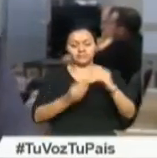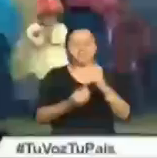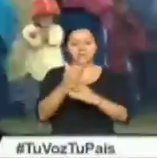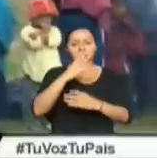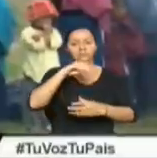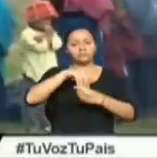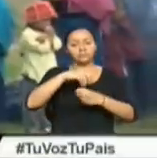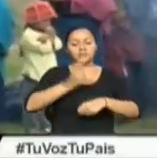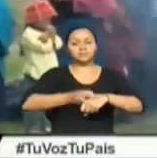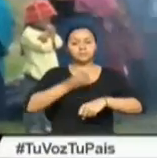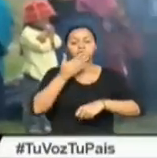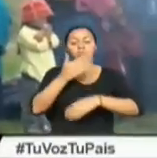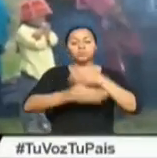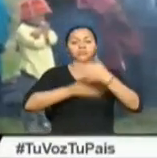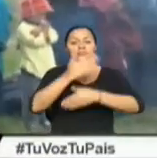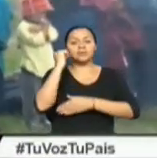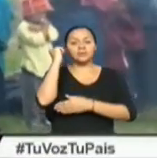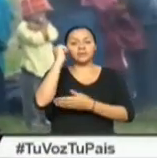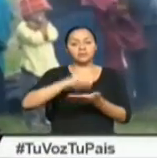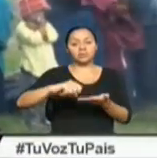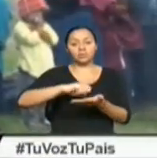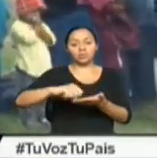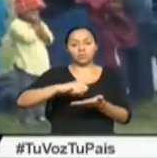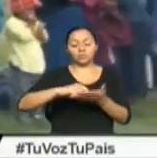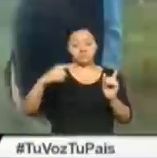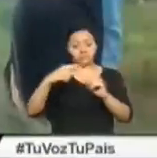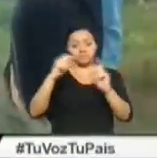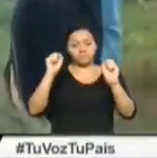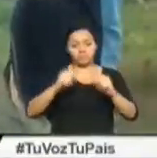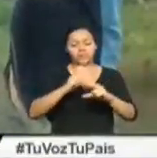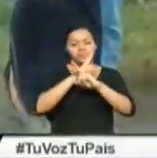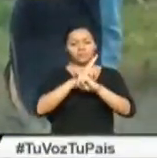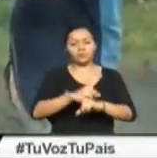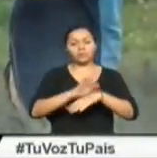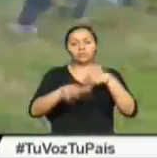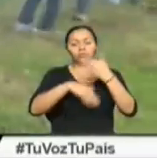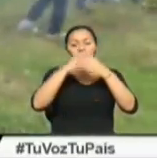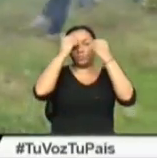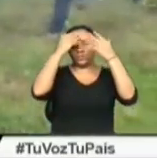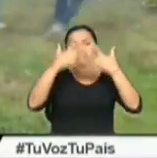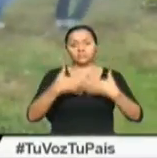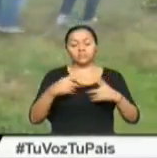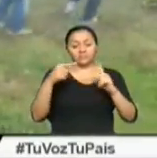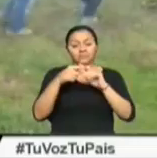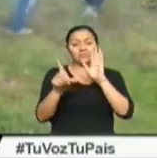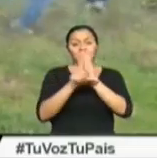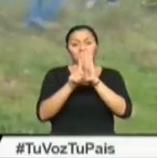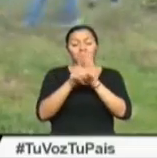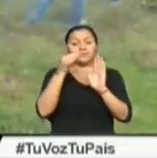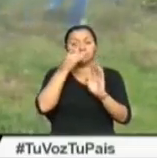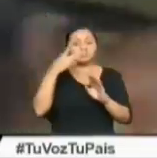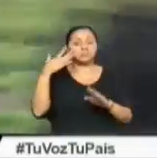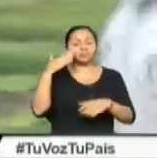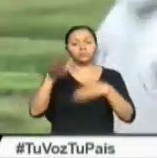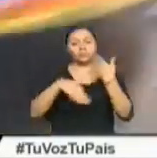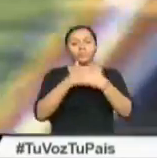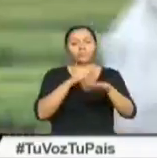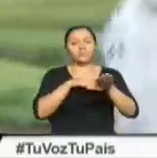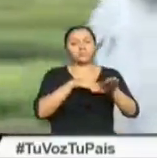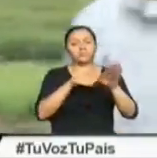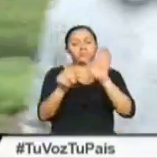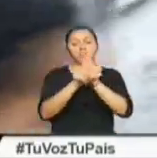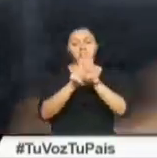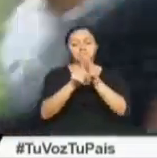unidad específica para derechos de autor, en la que se pueda proteger los conocimientos, y que la ley de la Amazonía será un respaldo legal